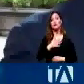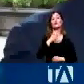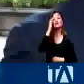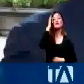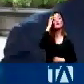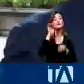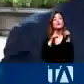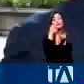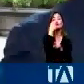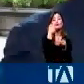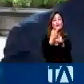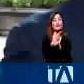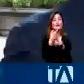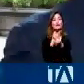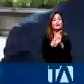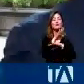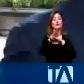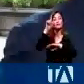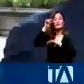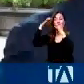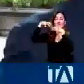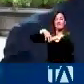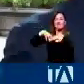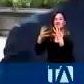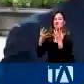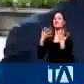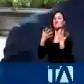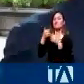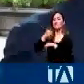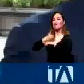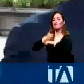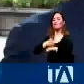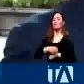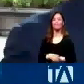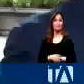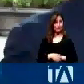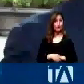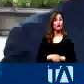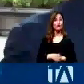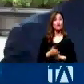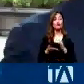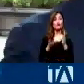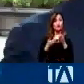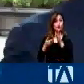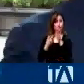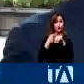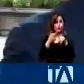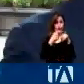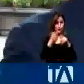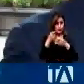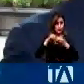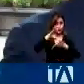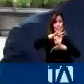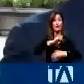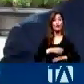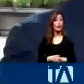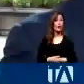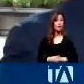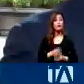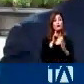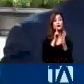interés por desestabilizar a las autoridades de la Asamblea Nacional. Me parece que la denuncia de